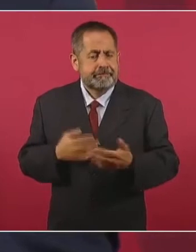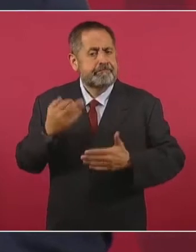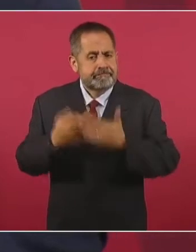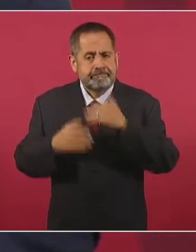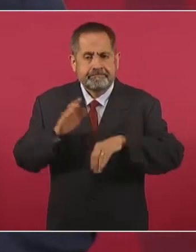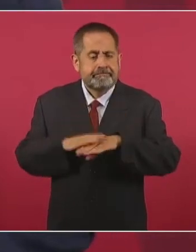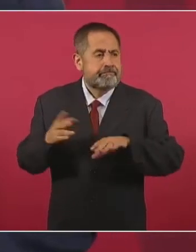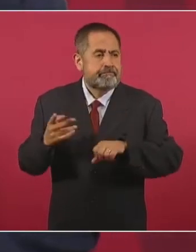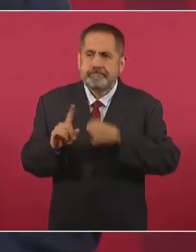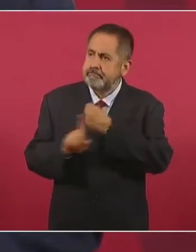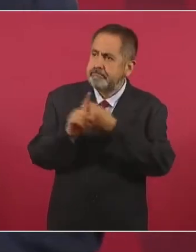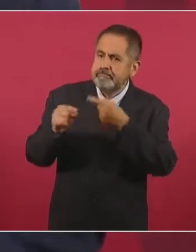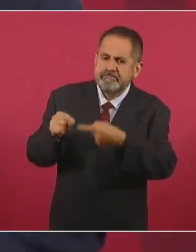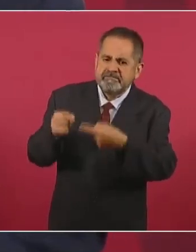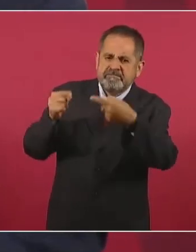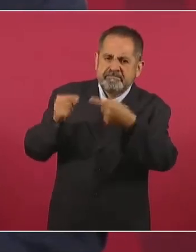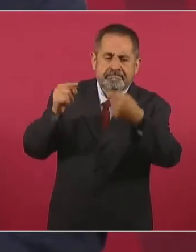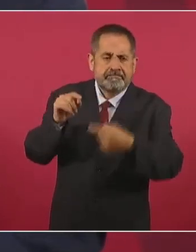tensiones en Asia.